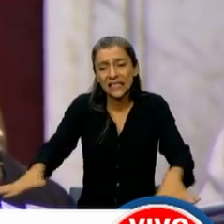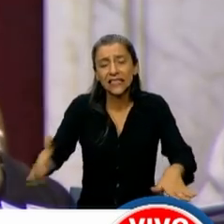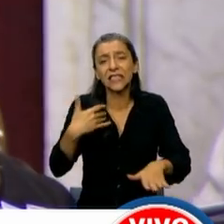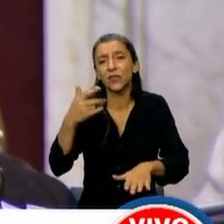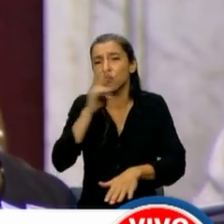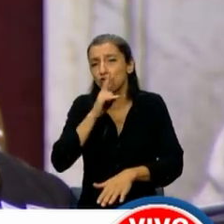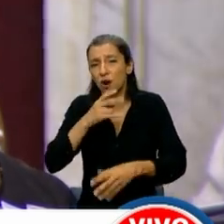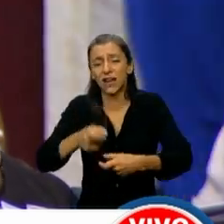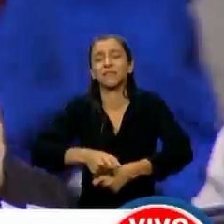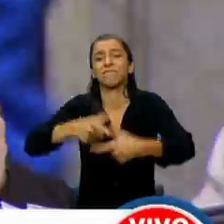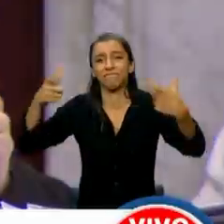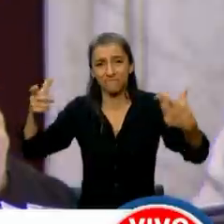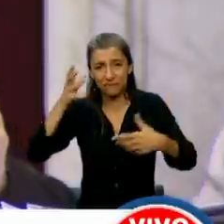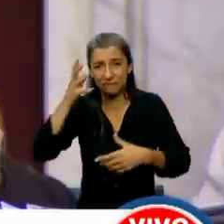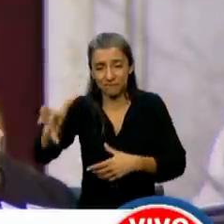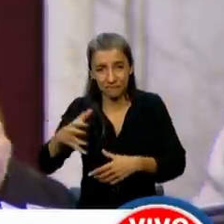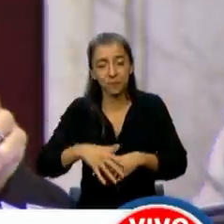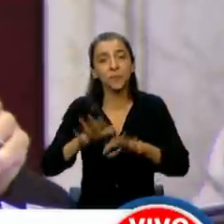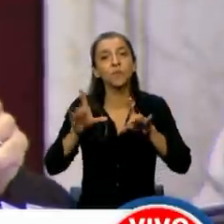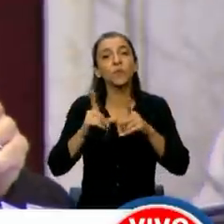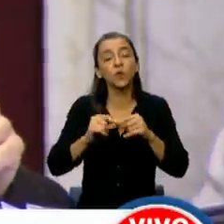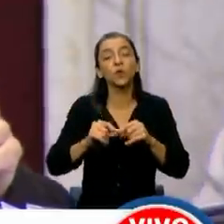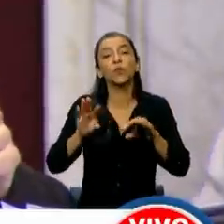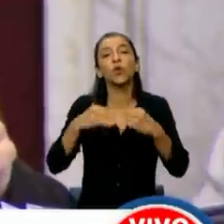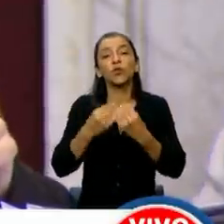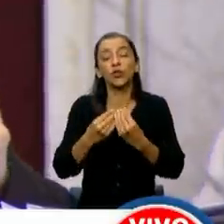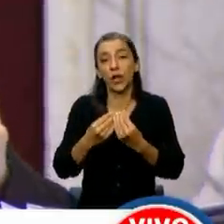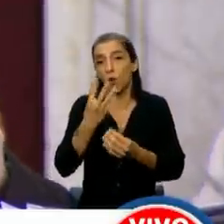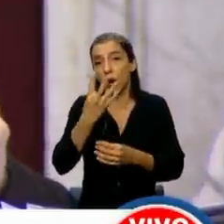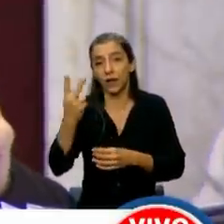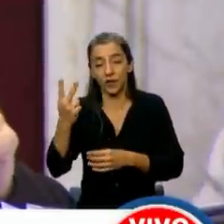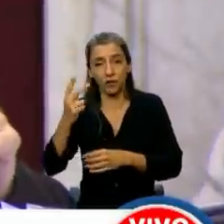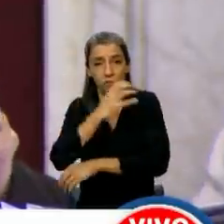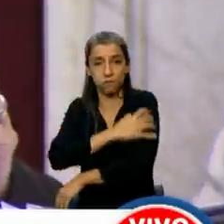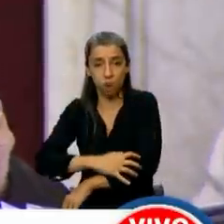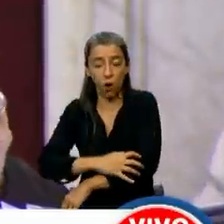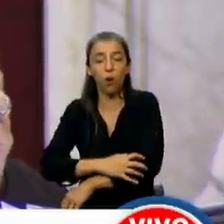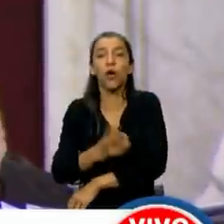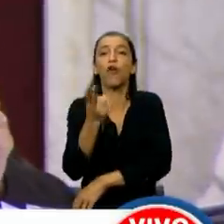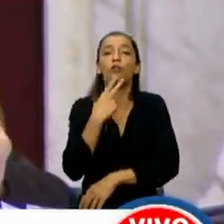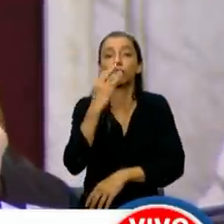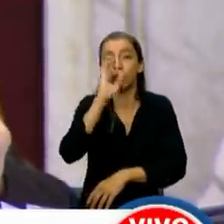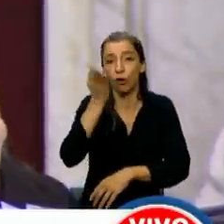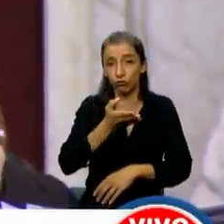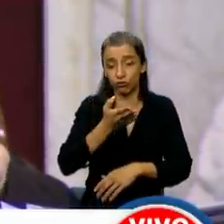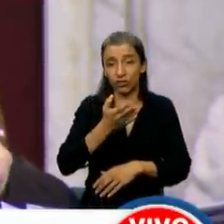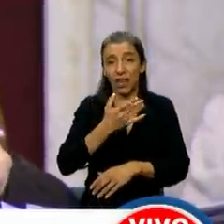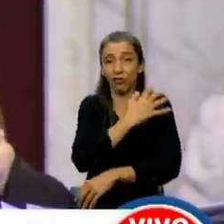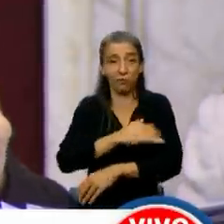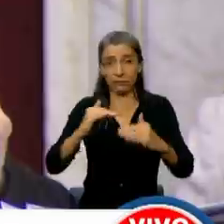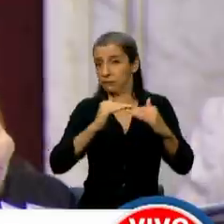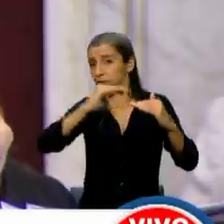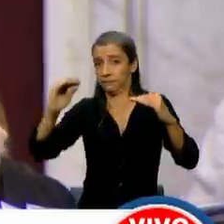ese número 42 de pobreza 11 de indigencia así suenan fríos sin embargo ese número